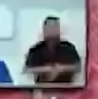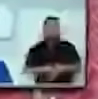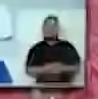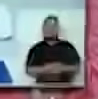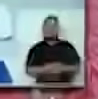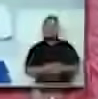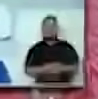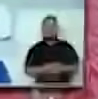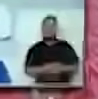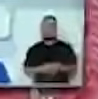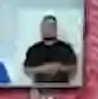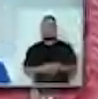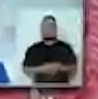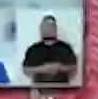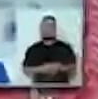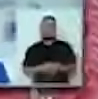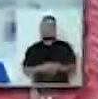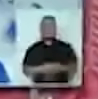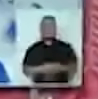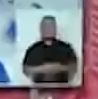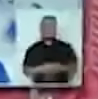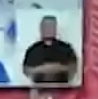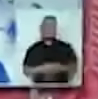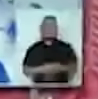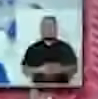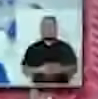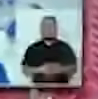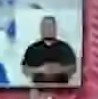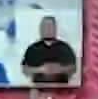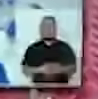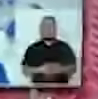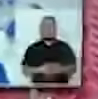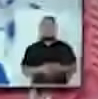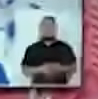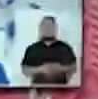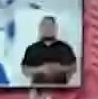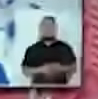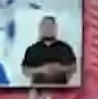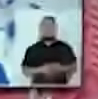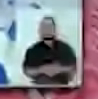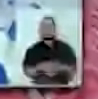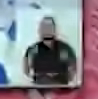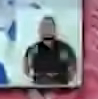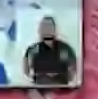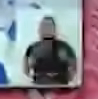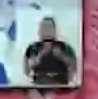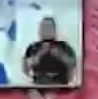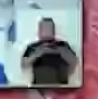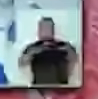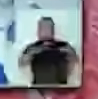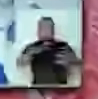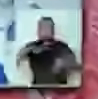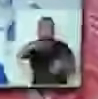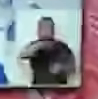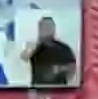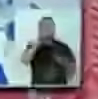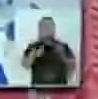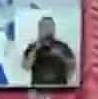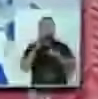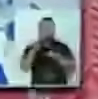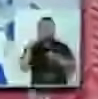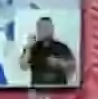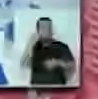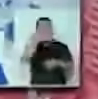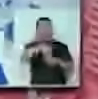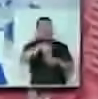Porque tengamos en cuenta algo, mi estimado señor Salcedo. Sí. Una cosa es declarar